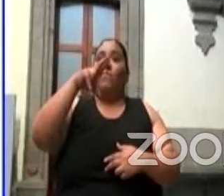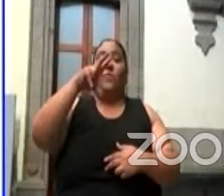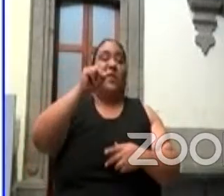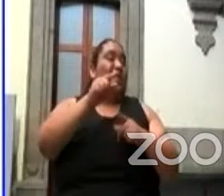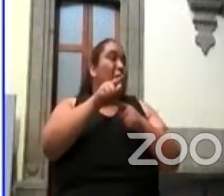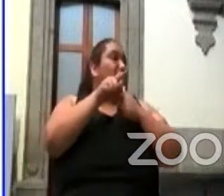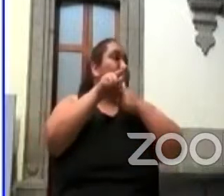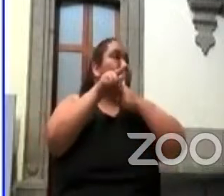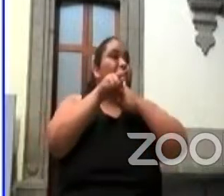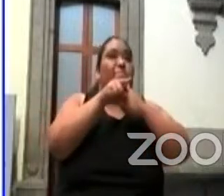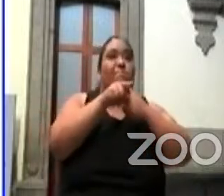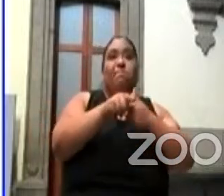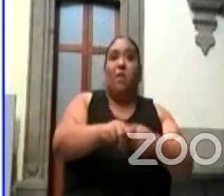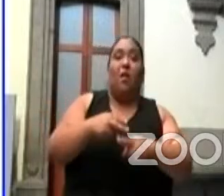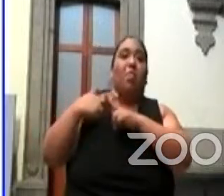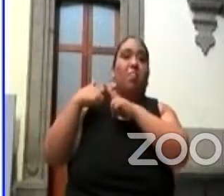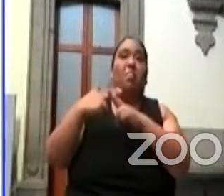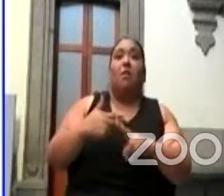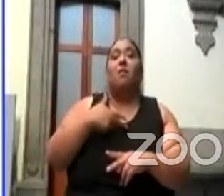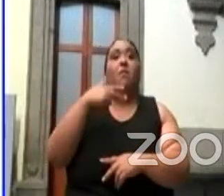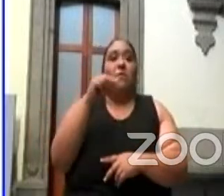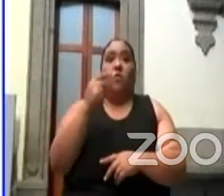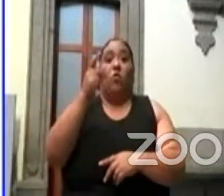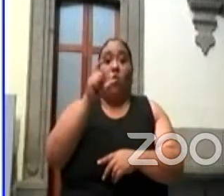Entonces, desde el momento que yo llegué,